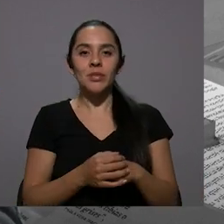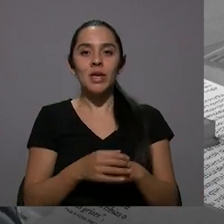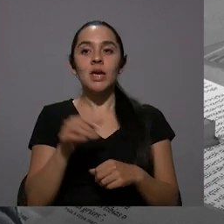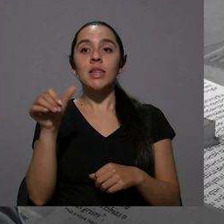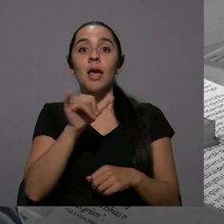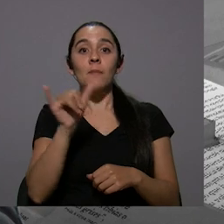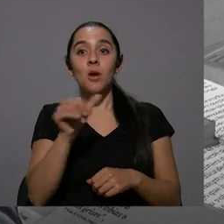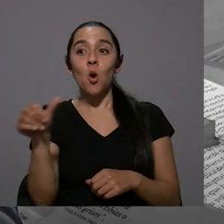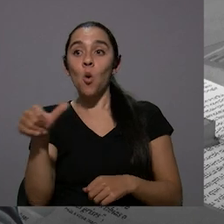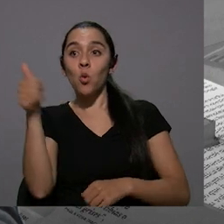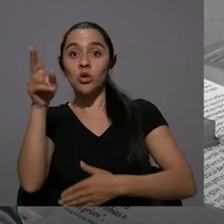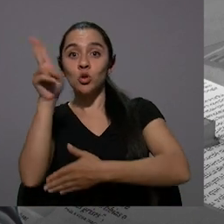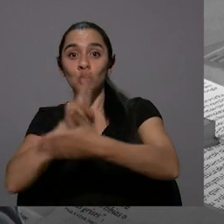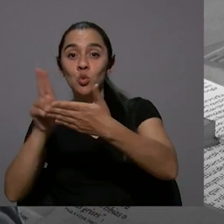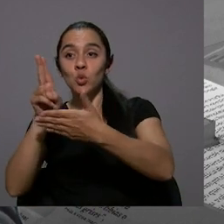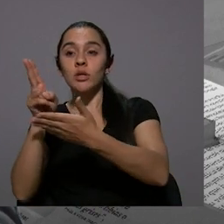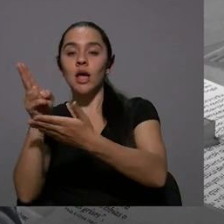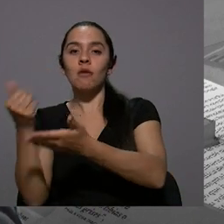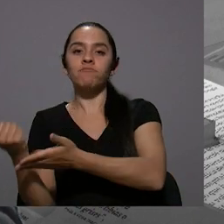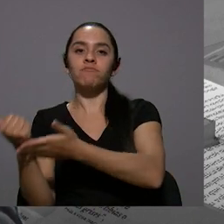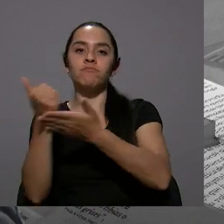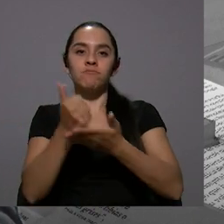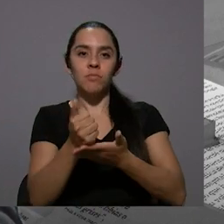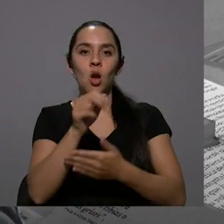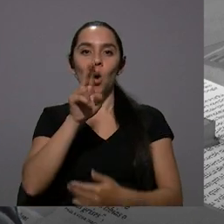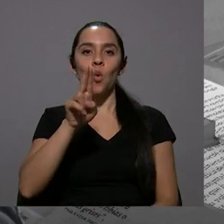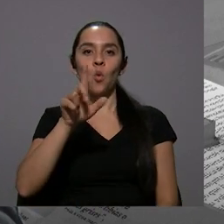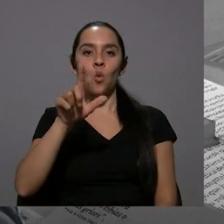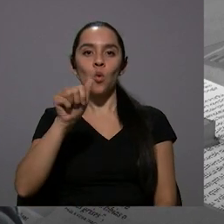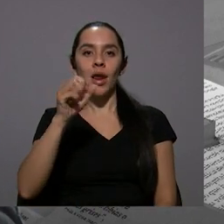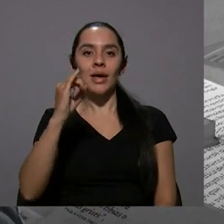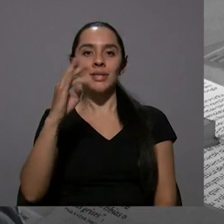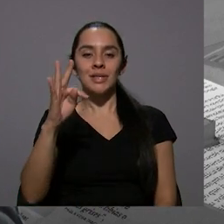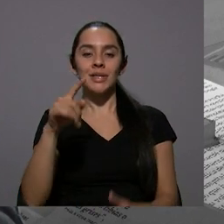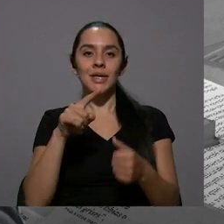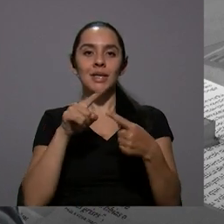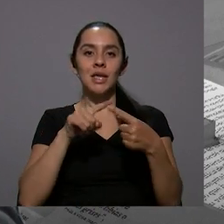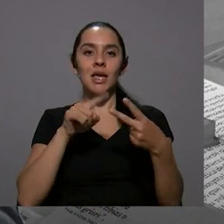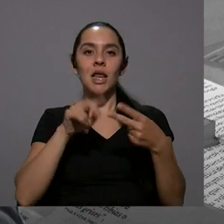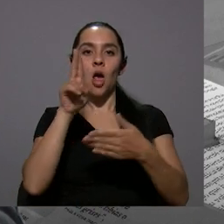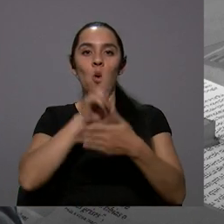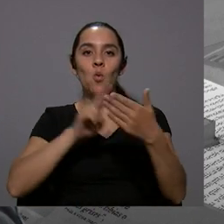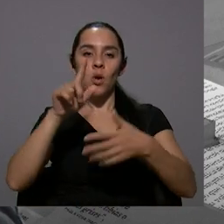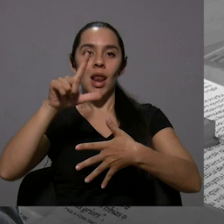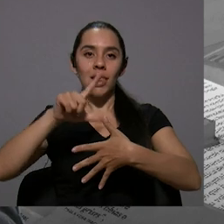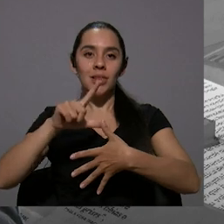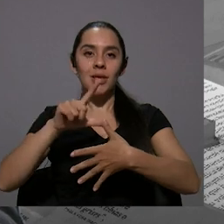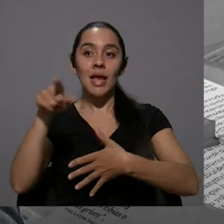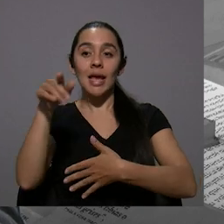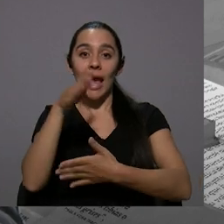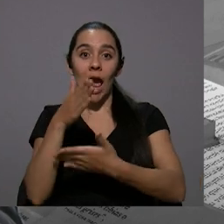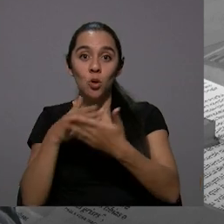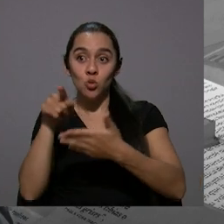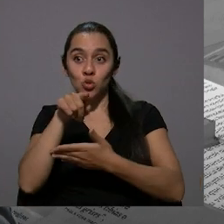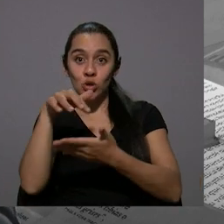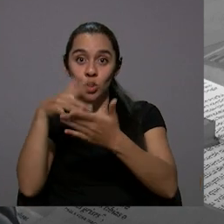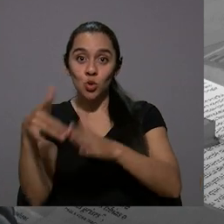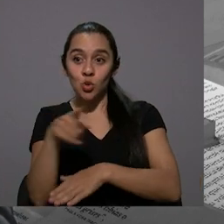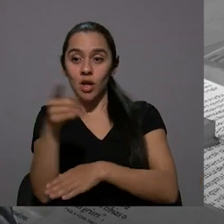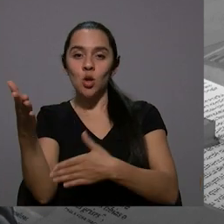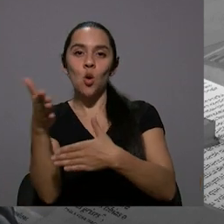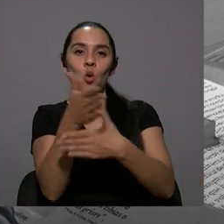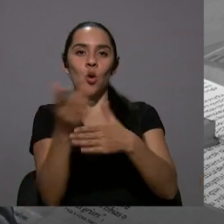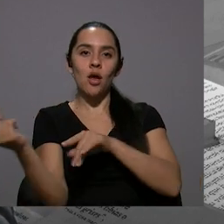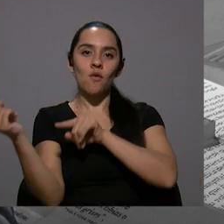de algunas universidades agradezco sobre todo a la ulacit a la univ universidad latina que algunos de sus estudiantes colaboraron con nuestros